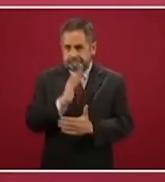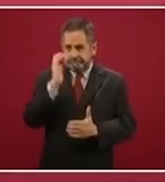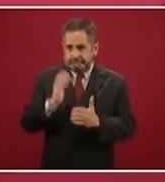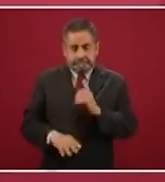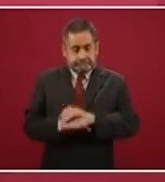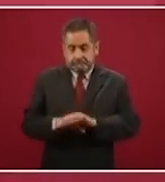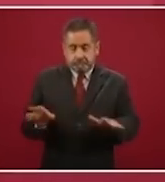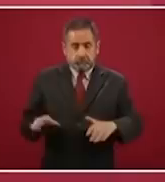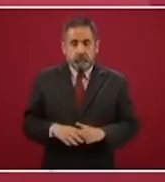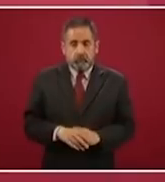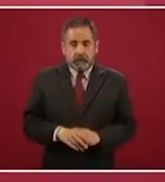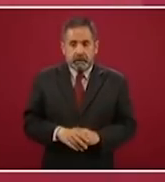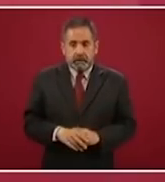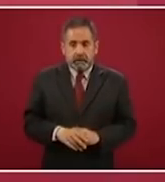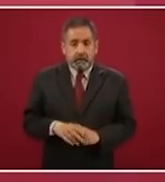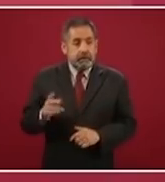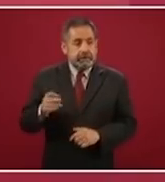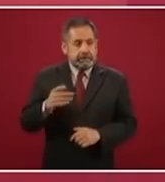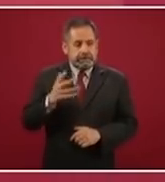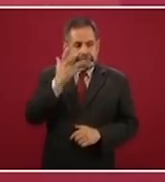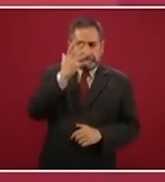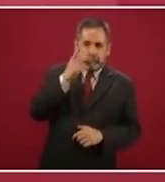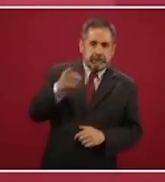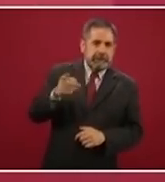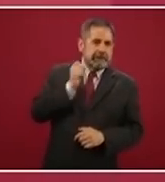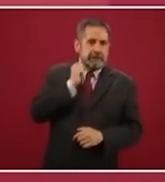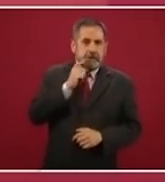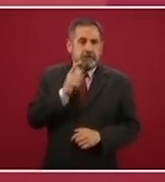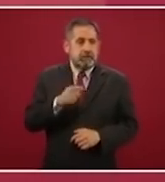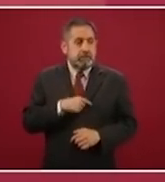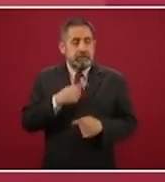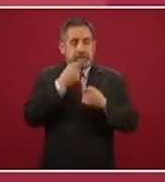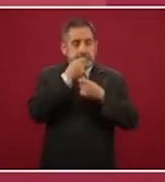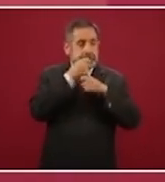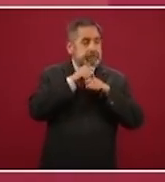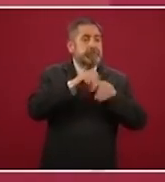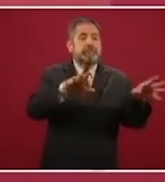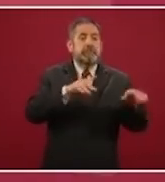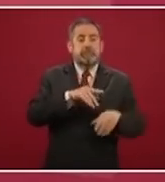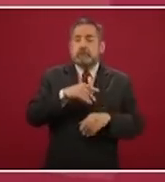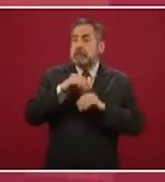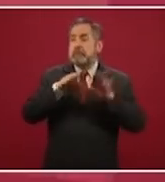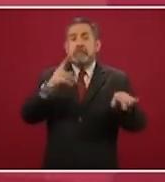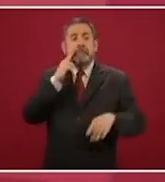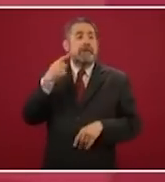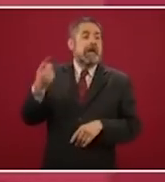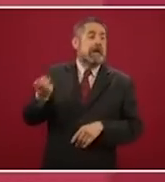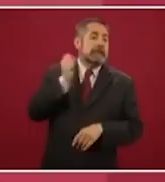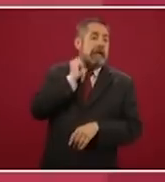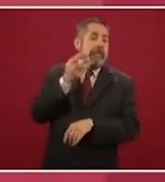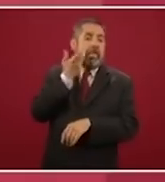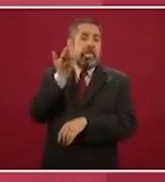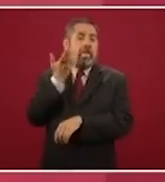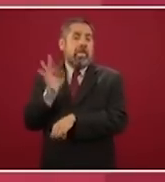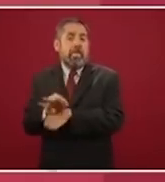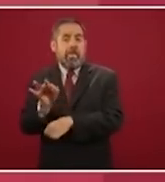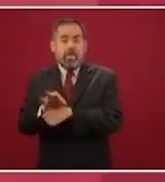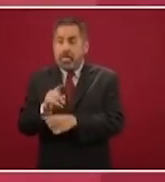Y además, pobre senador, si se sabe que está